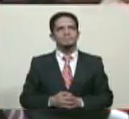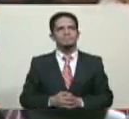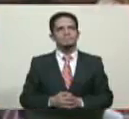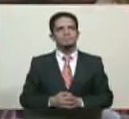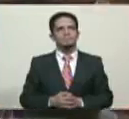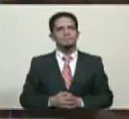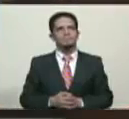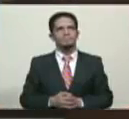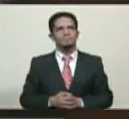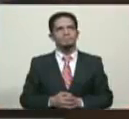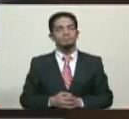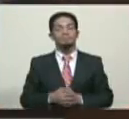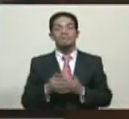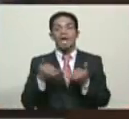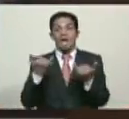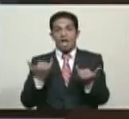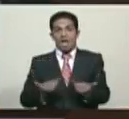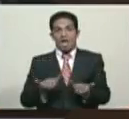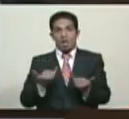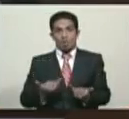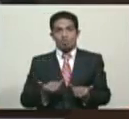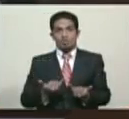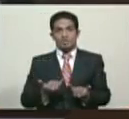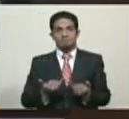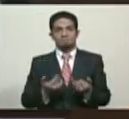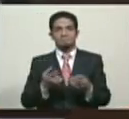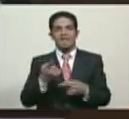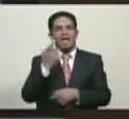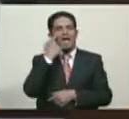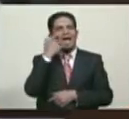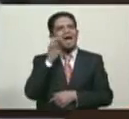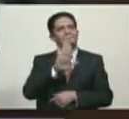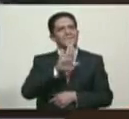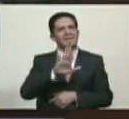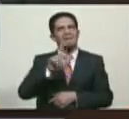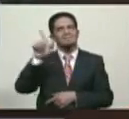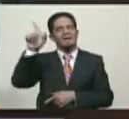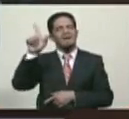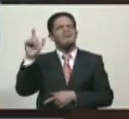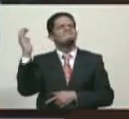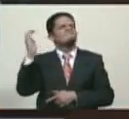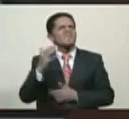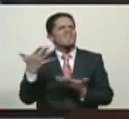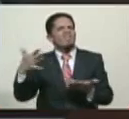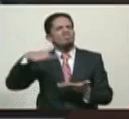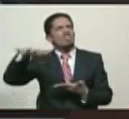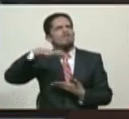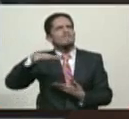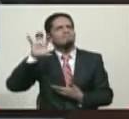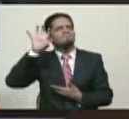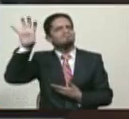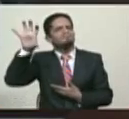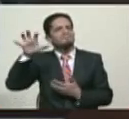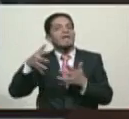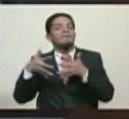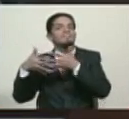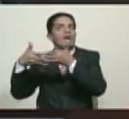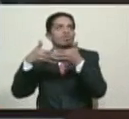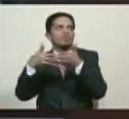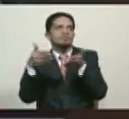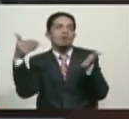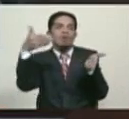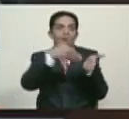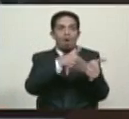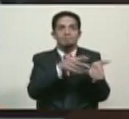En la actualidad, esa hegemónica amenaza imperial viene de los Estados Unidos contra nuestro país, y para